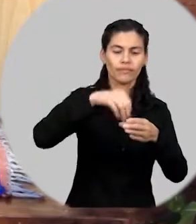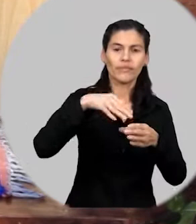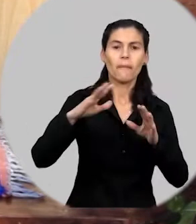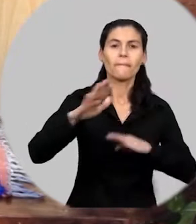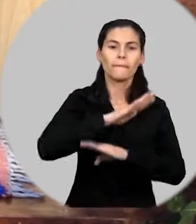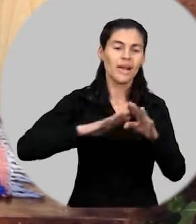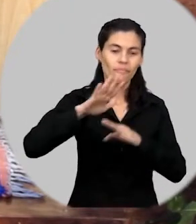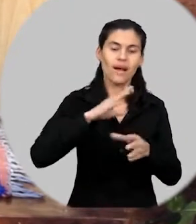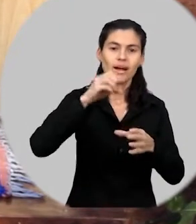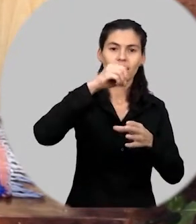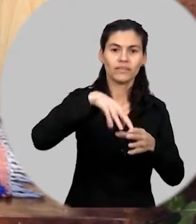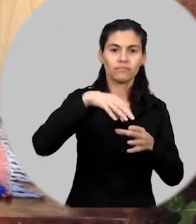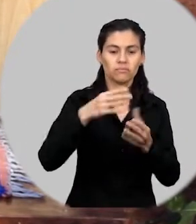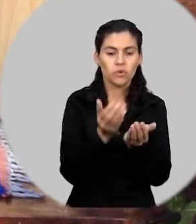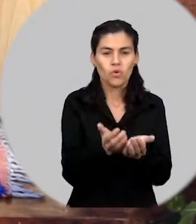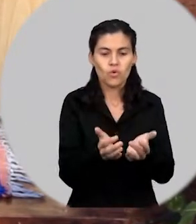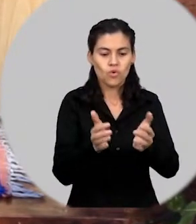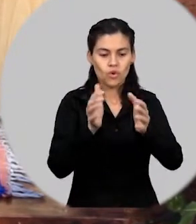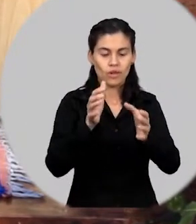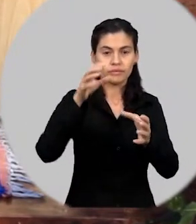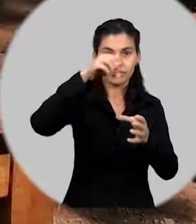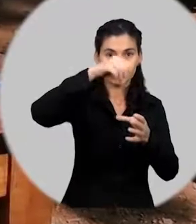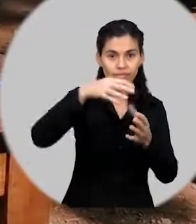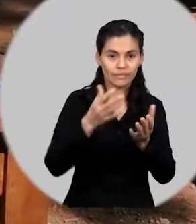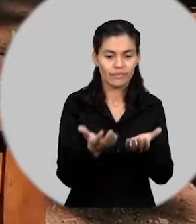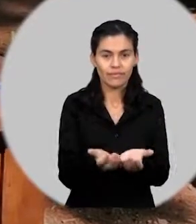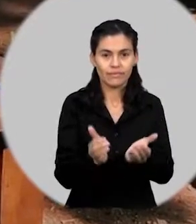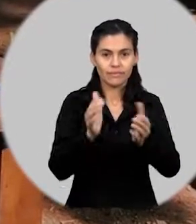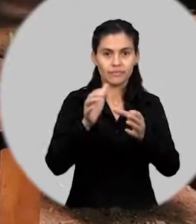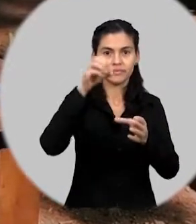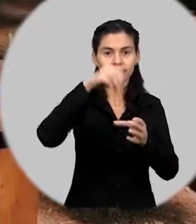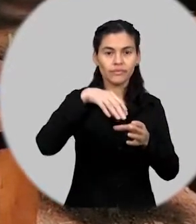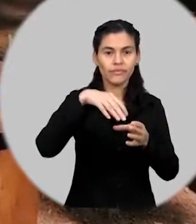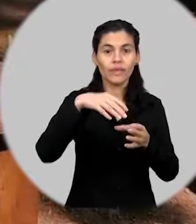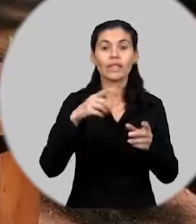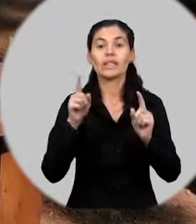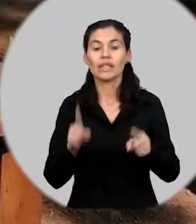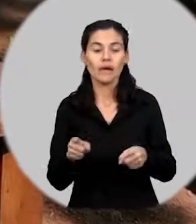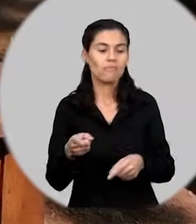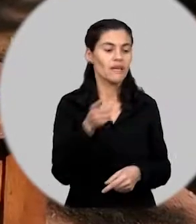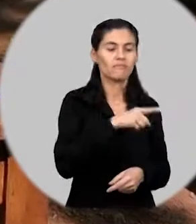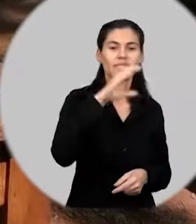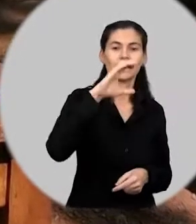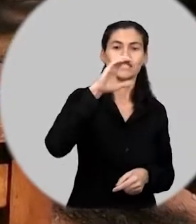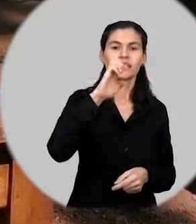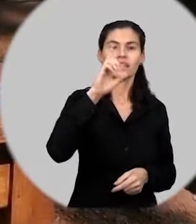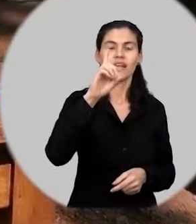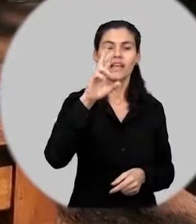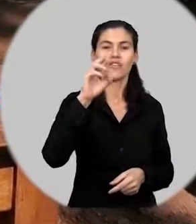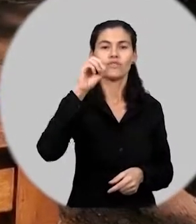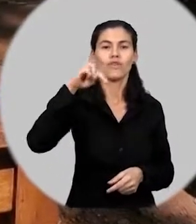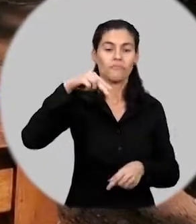separamos y colocamos en un colador de esta manera. Luego tenemos el cedrón